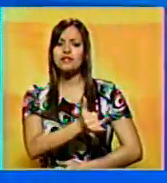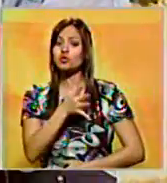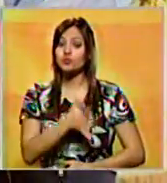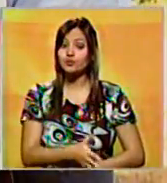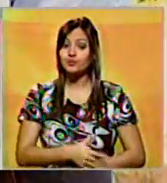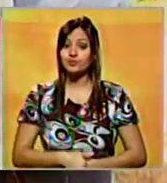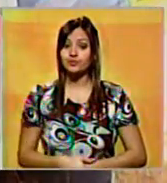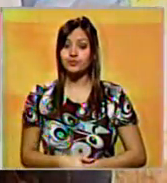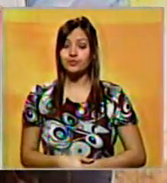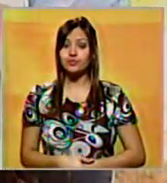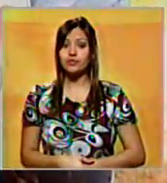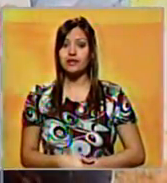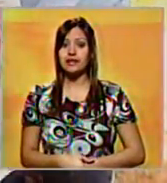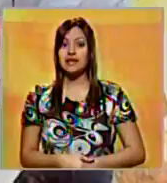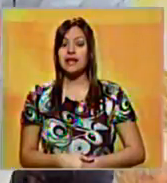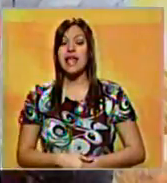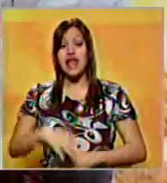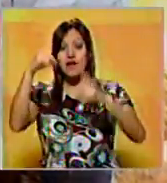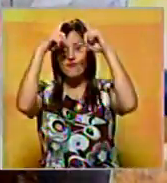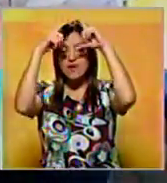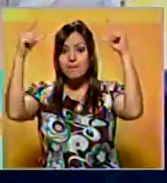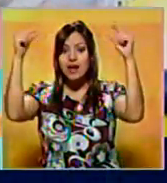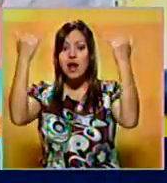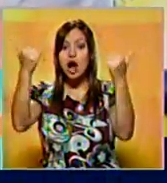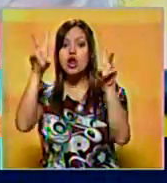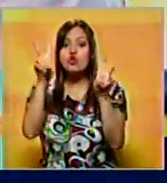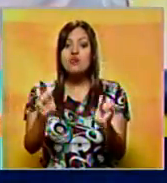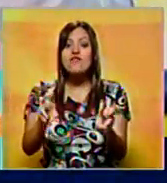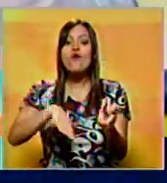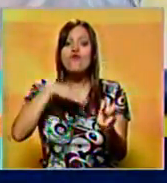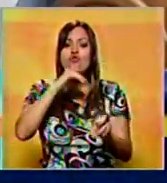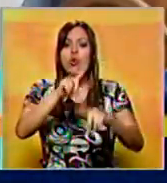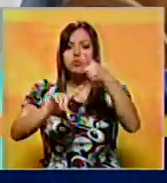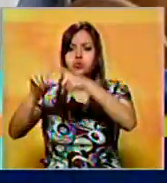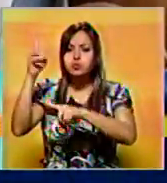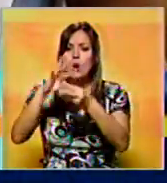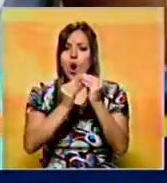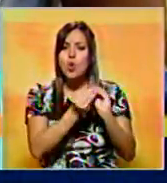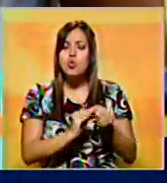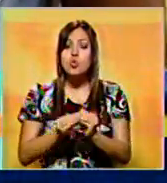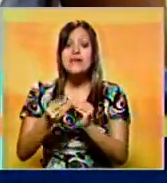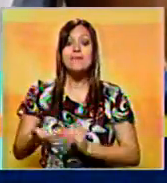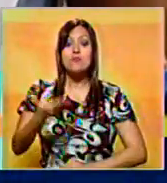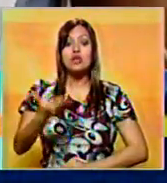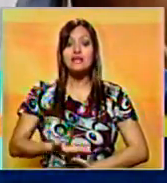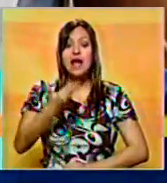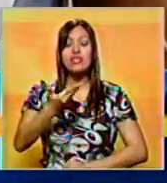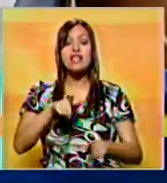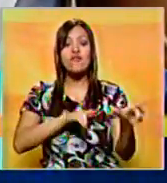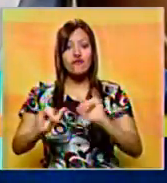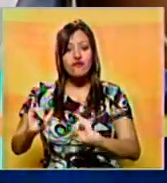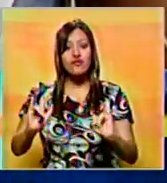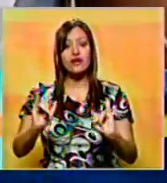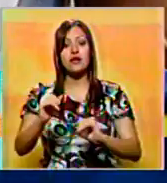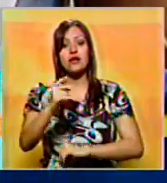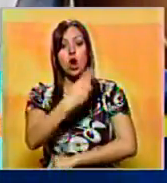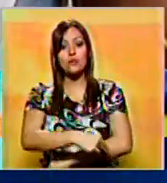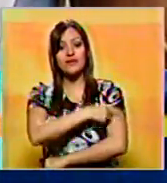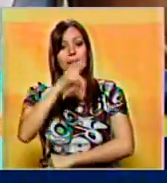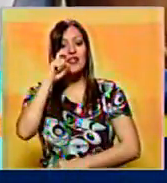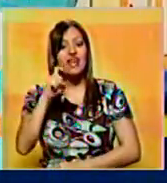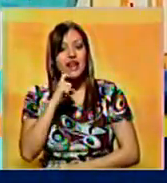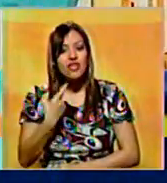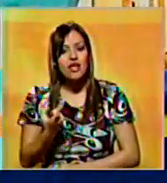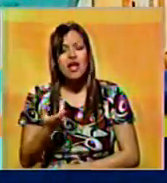más según el gremio enfermero la remodelación y equipamiento de la maternidad del hospital más importante del Estado Ya fue culminada por ello no